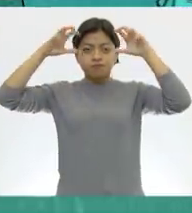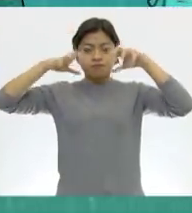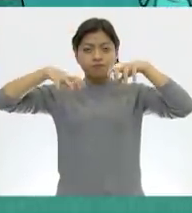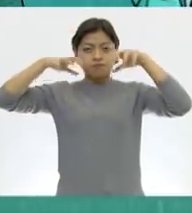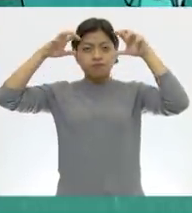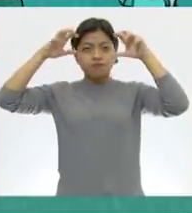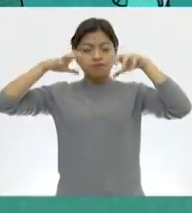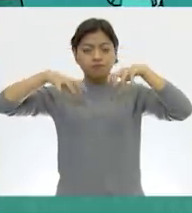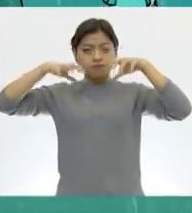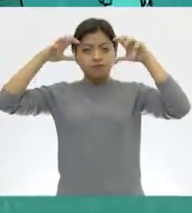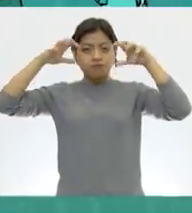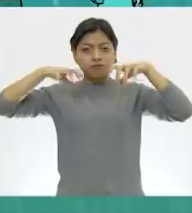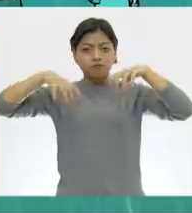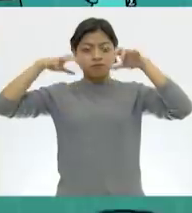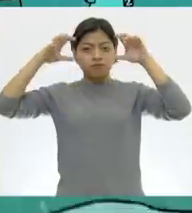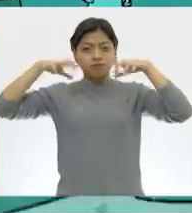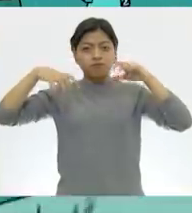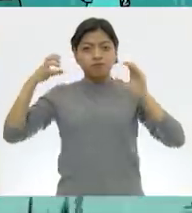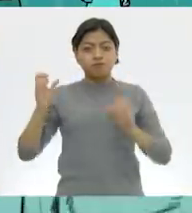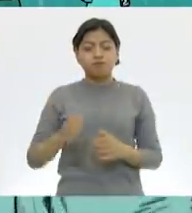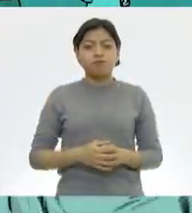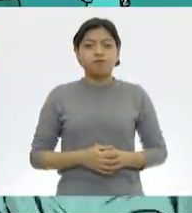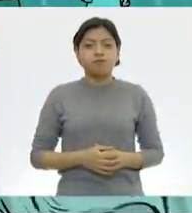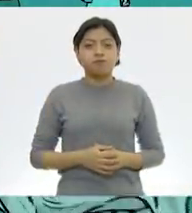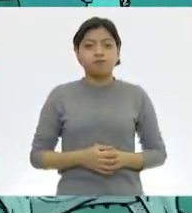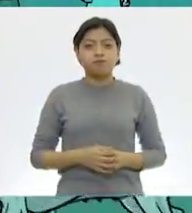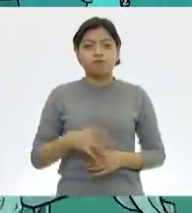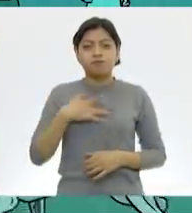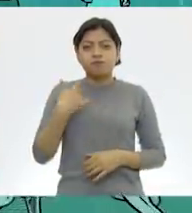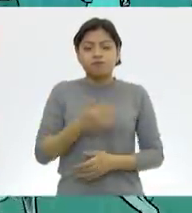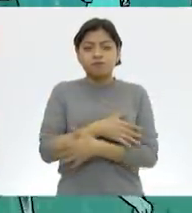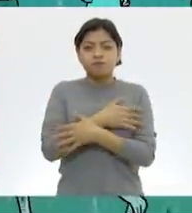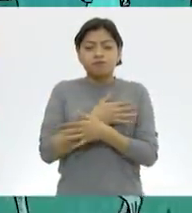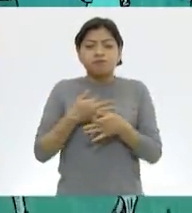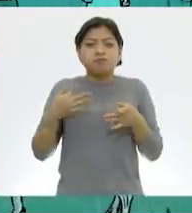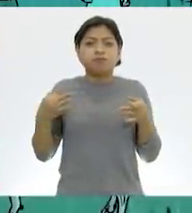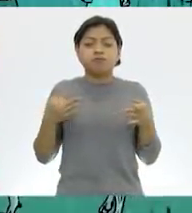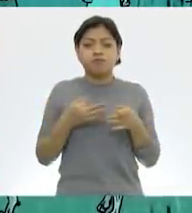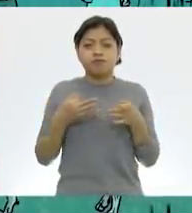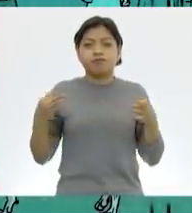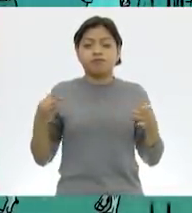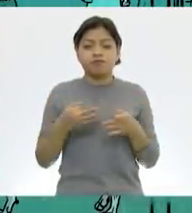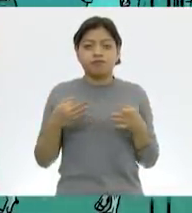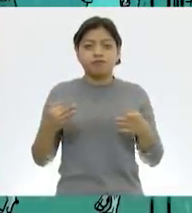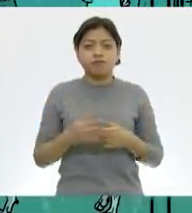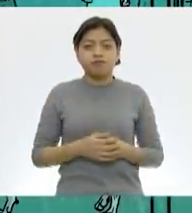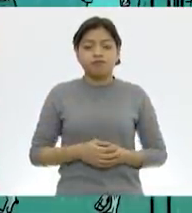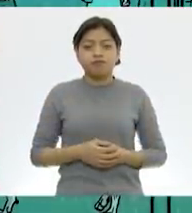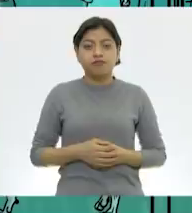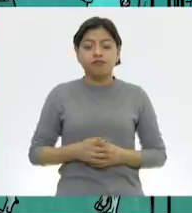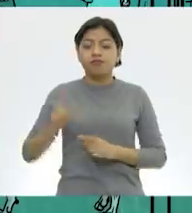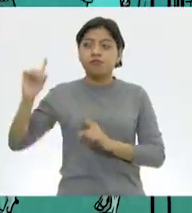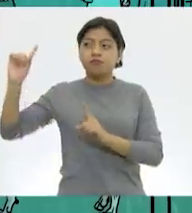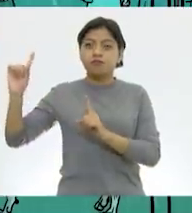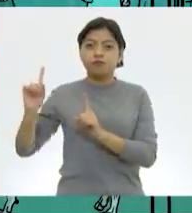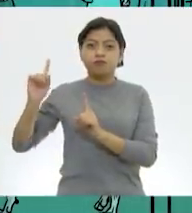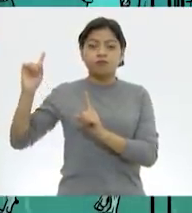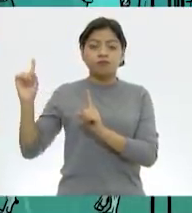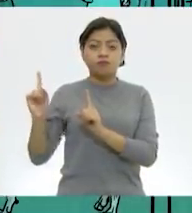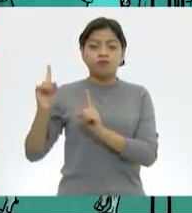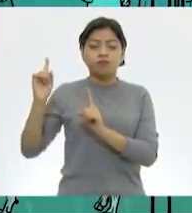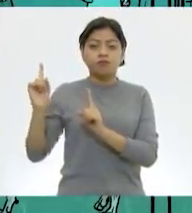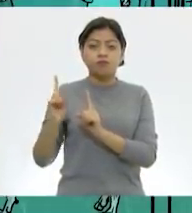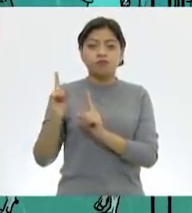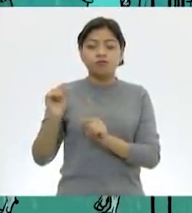frías. El cierzo me penetraba a través de los poros, helándome la sangre. Una sombra humana en el interior del